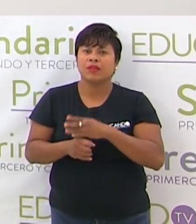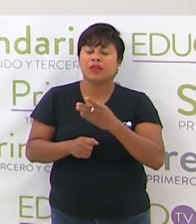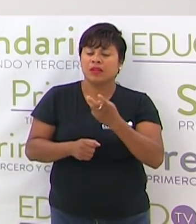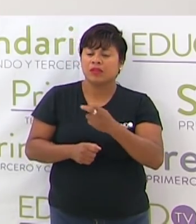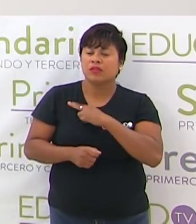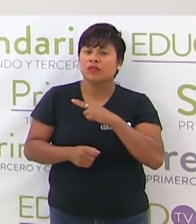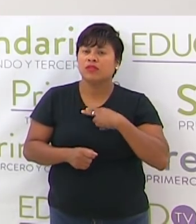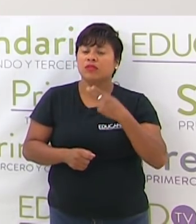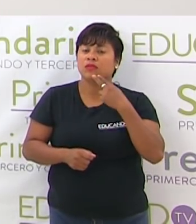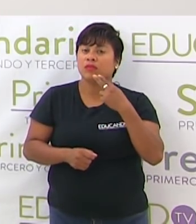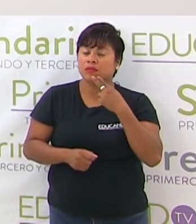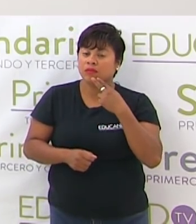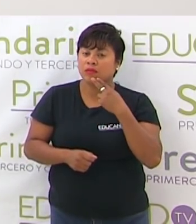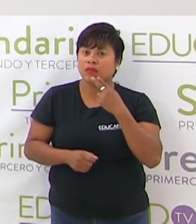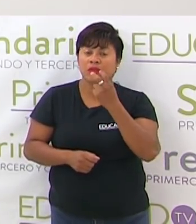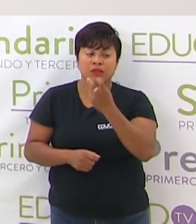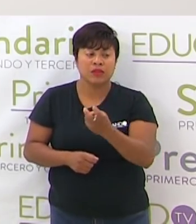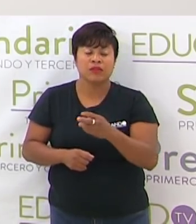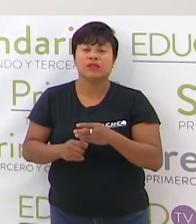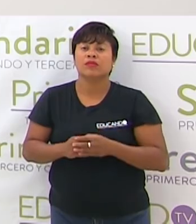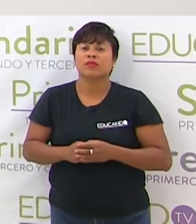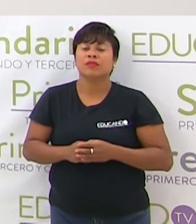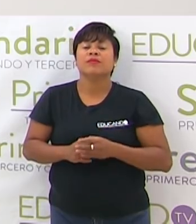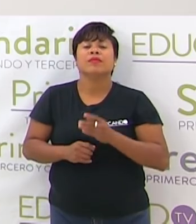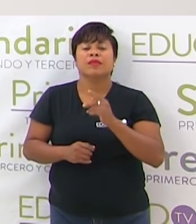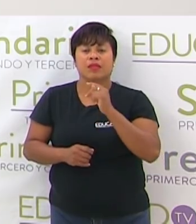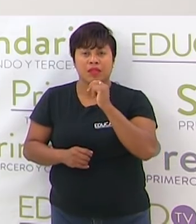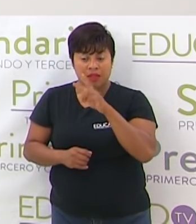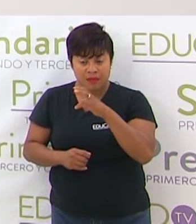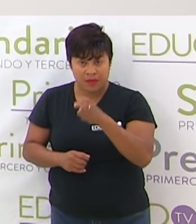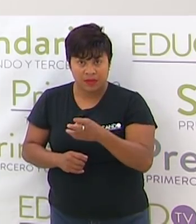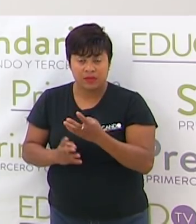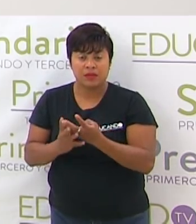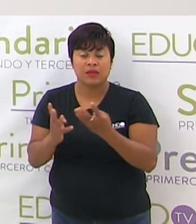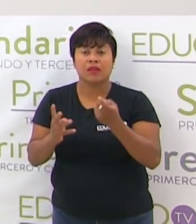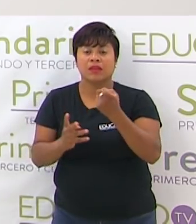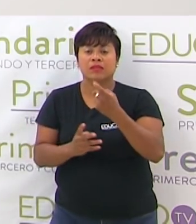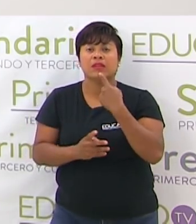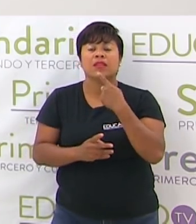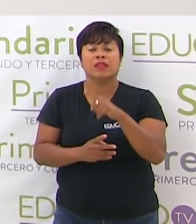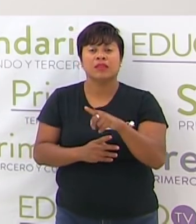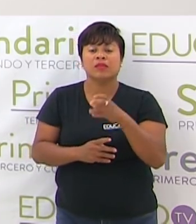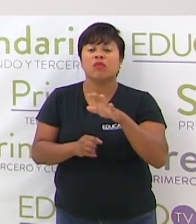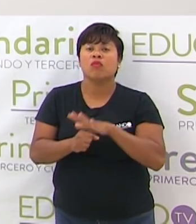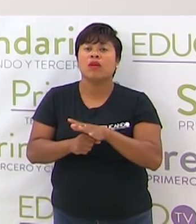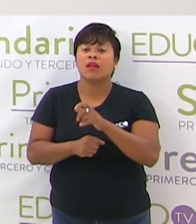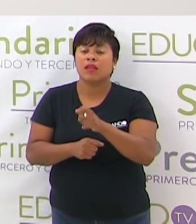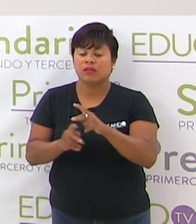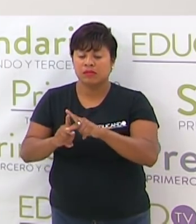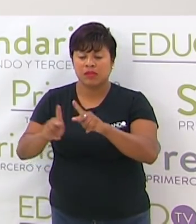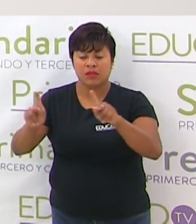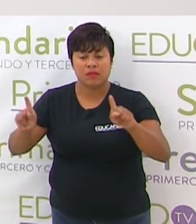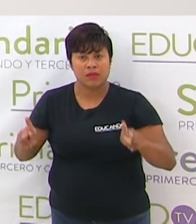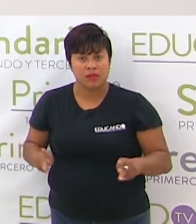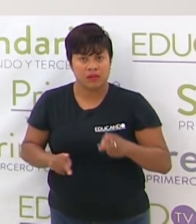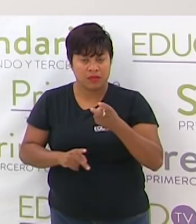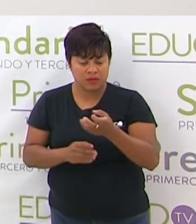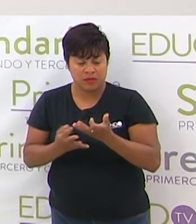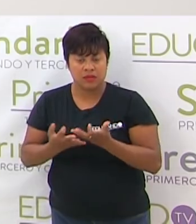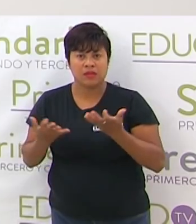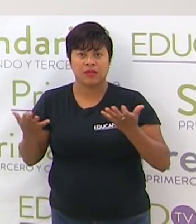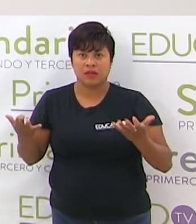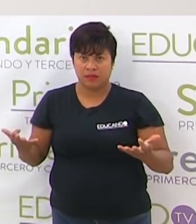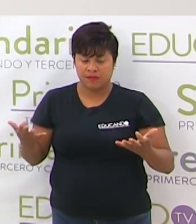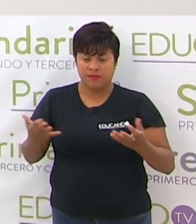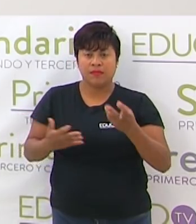normalmente ¿qué utilizamos? Una cerca, ¿verdad? Pues esa cerca me indica cuál es el perímetro de ese